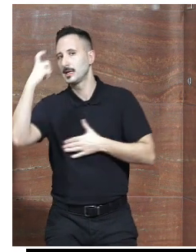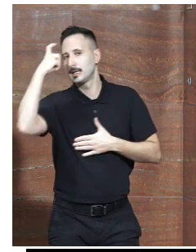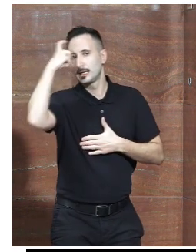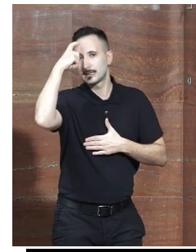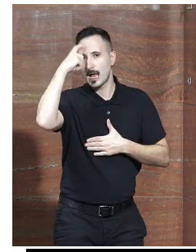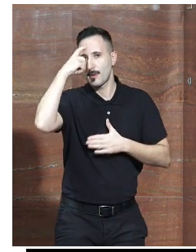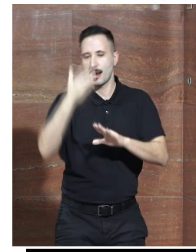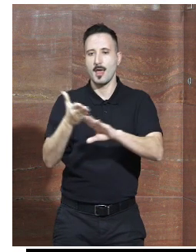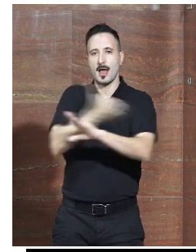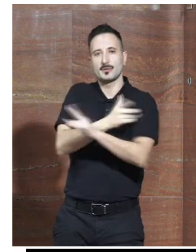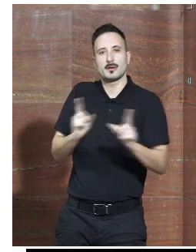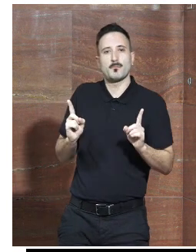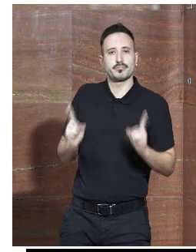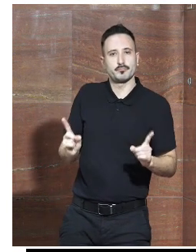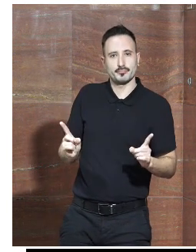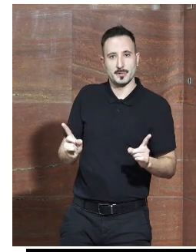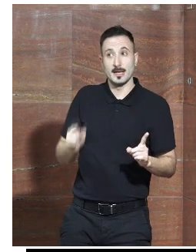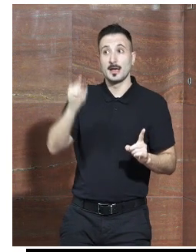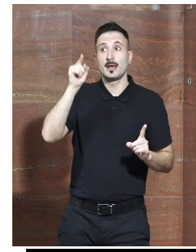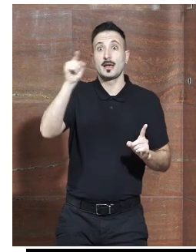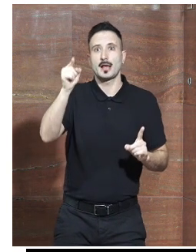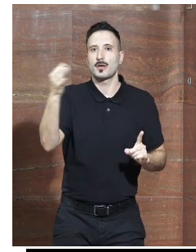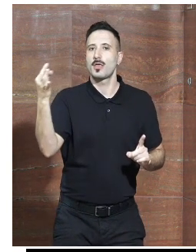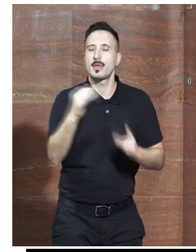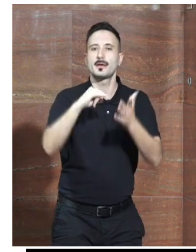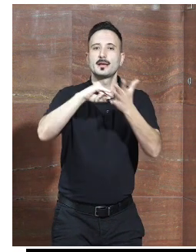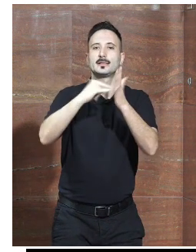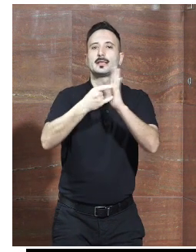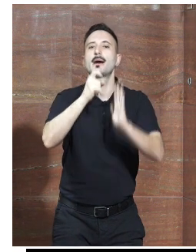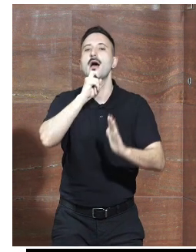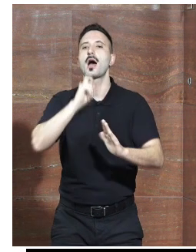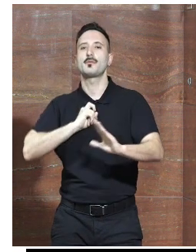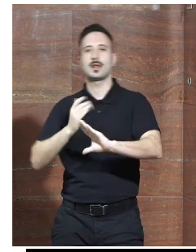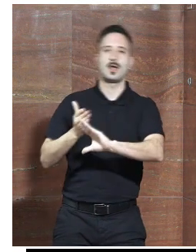saber anticiparse. Y eso te lo tiene que decir el sistema de